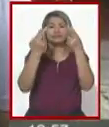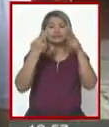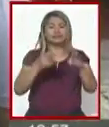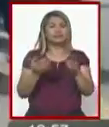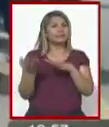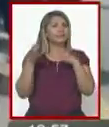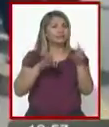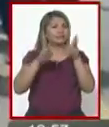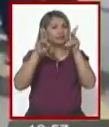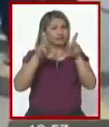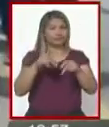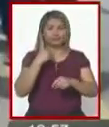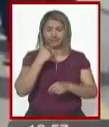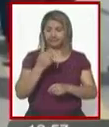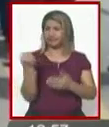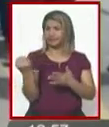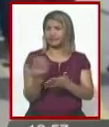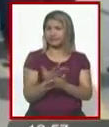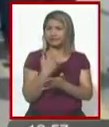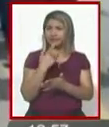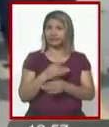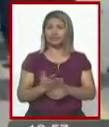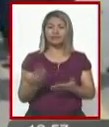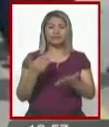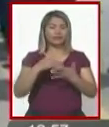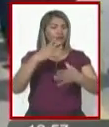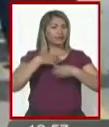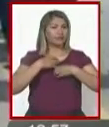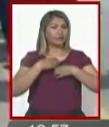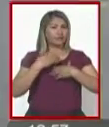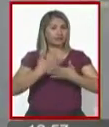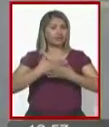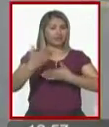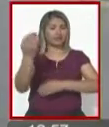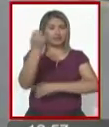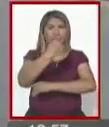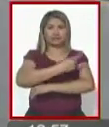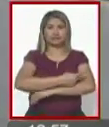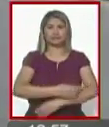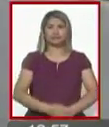seres humanos no se descarta nuevamente movilizaciones en los próximos días